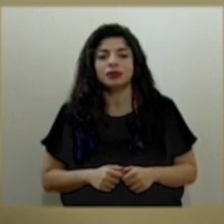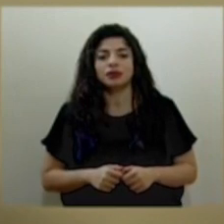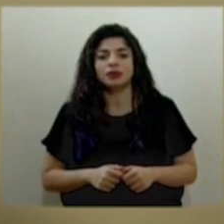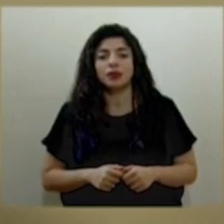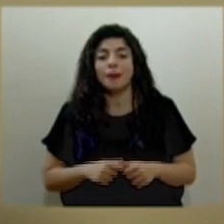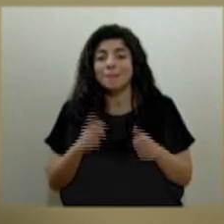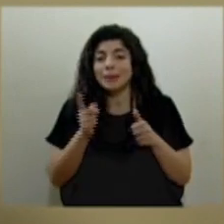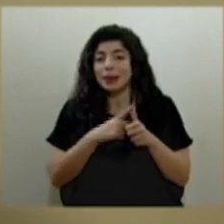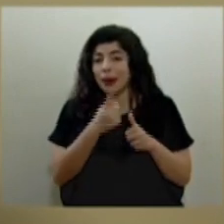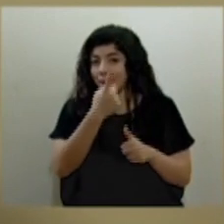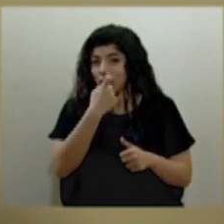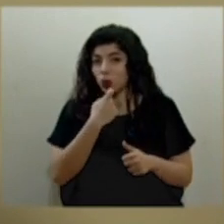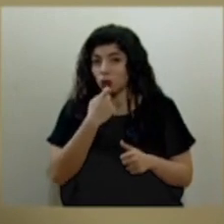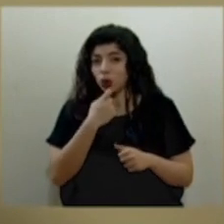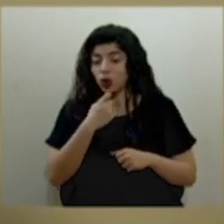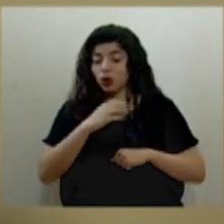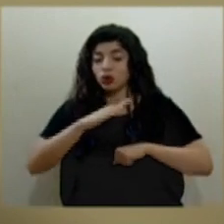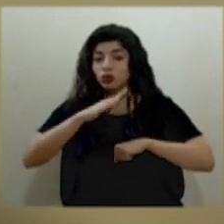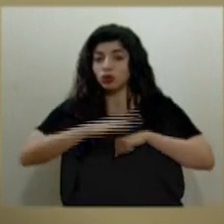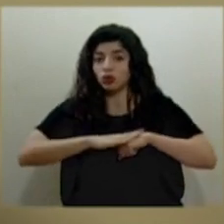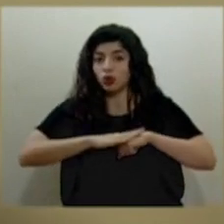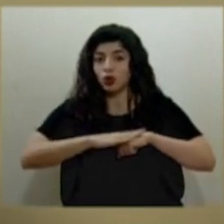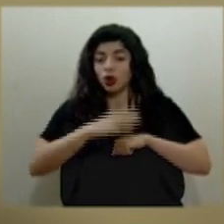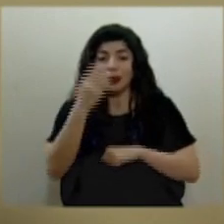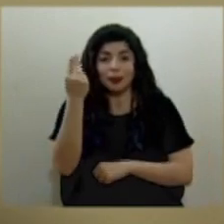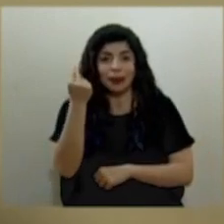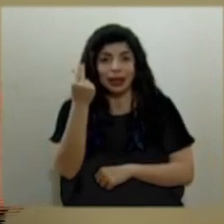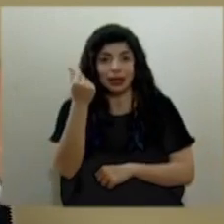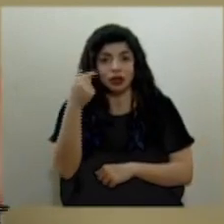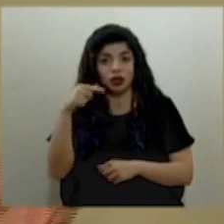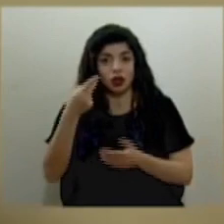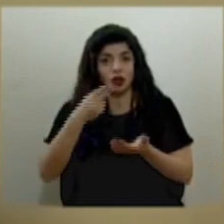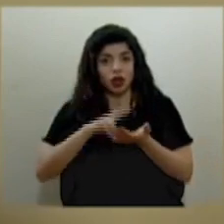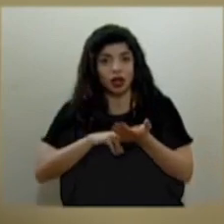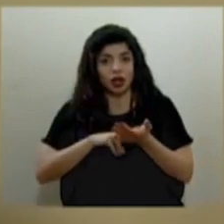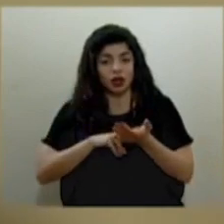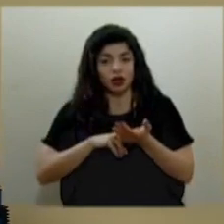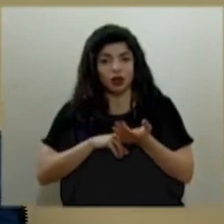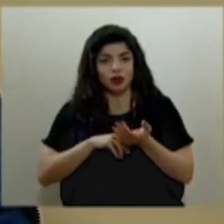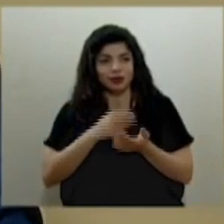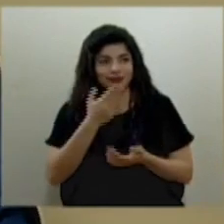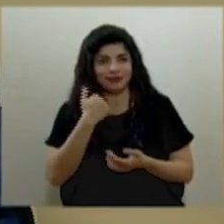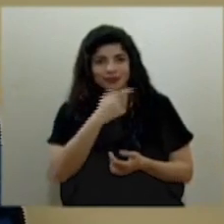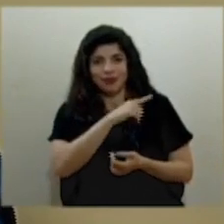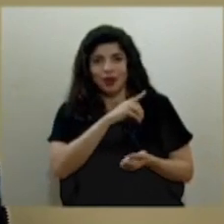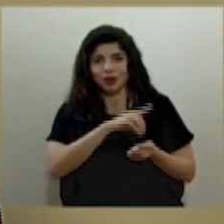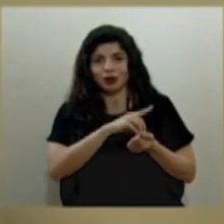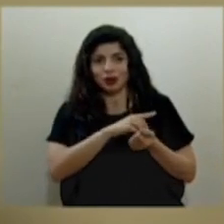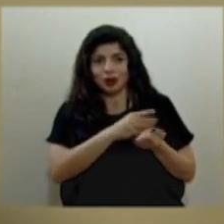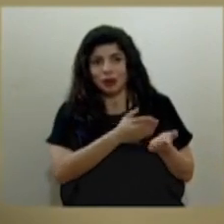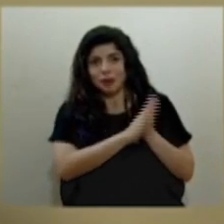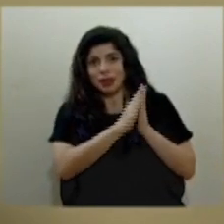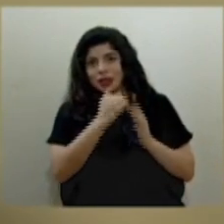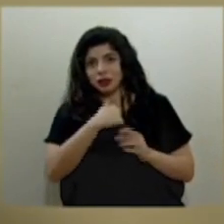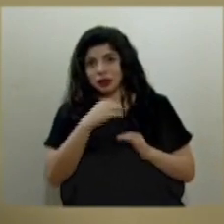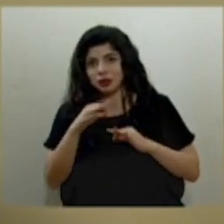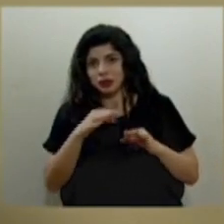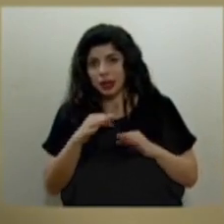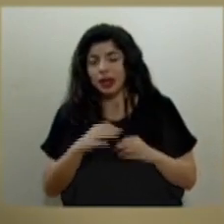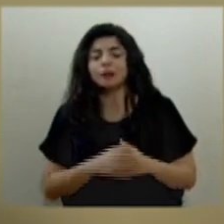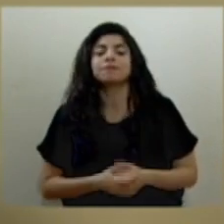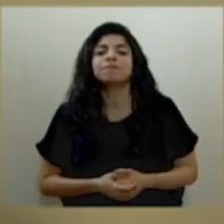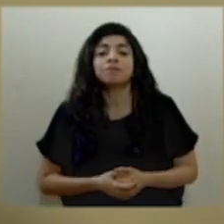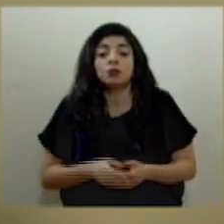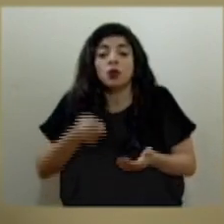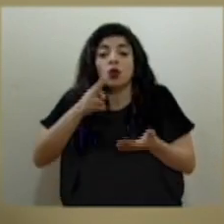La primera consulta es en relación con el costo del contrato, que el doctor me ha hecho la referencia.